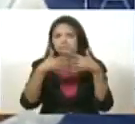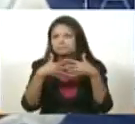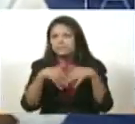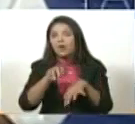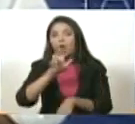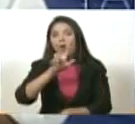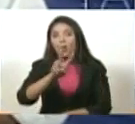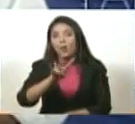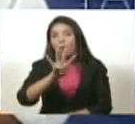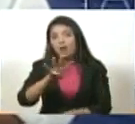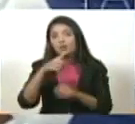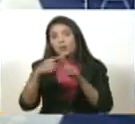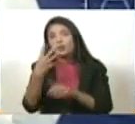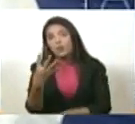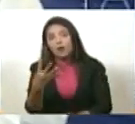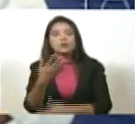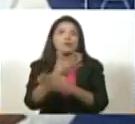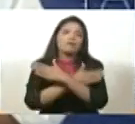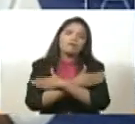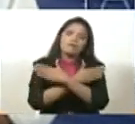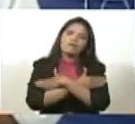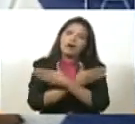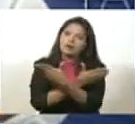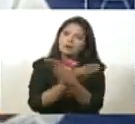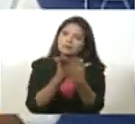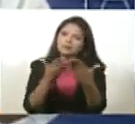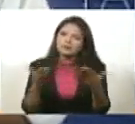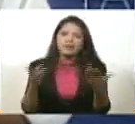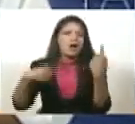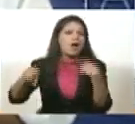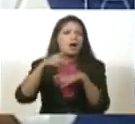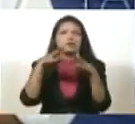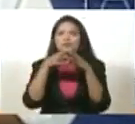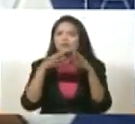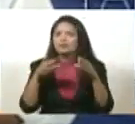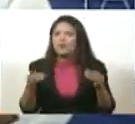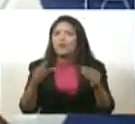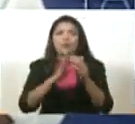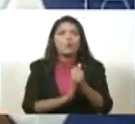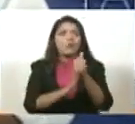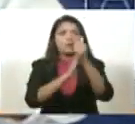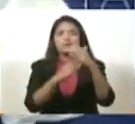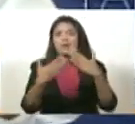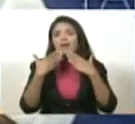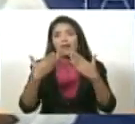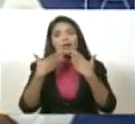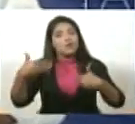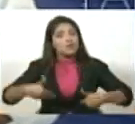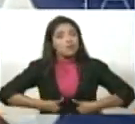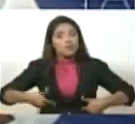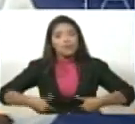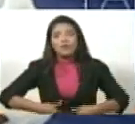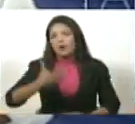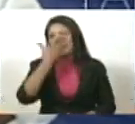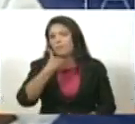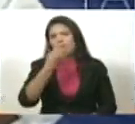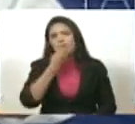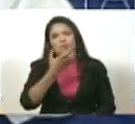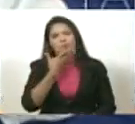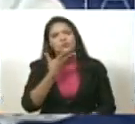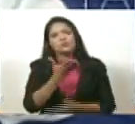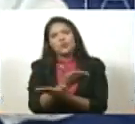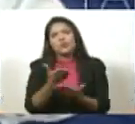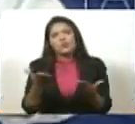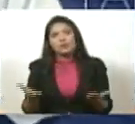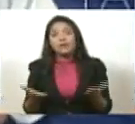4x4. Quiero felicitar a todas las estructuras, a todos los liderazgos por este esfuerzo hermosísimo que han hecho